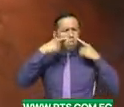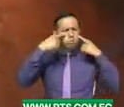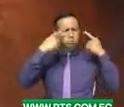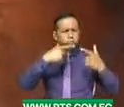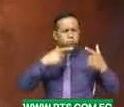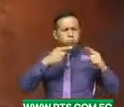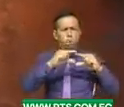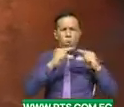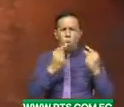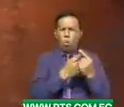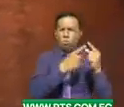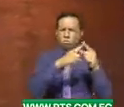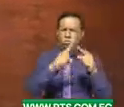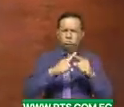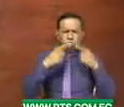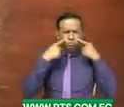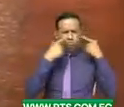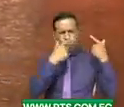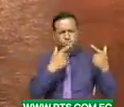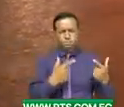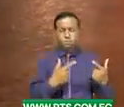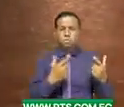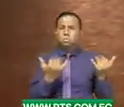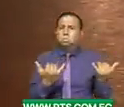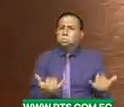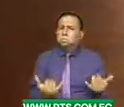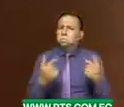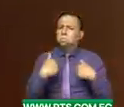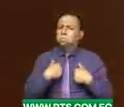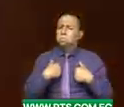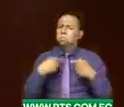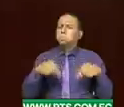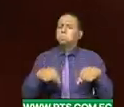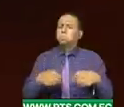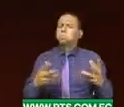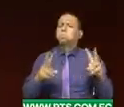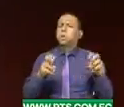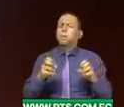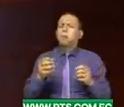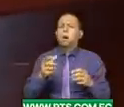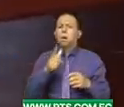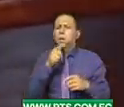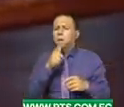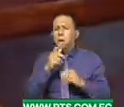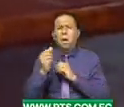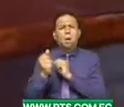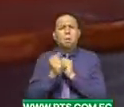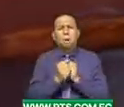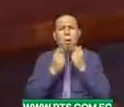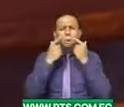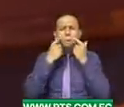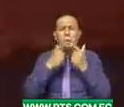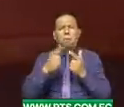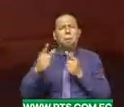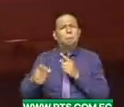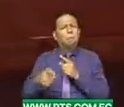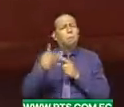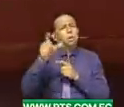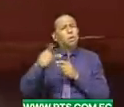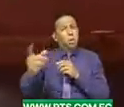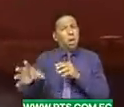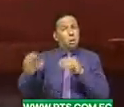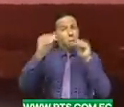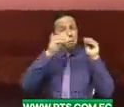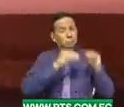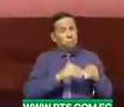y del gir acá todavía se desconoce qué tipo de resguardo el blindaje o seguridad se va a tomar como medidas de seguridad en cuanto